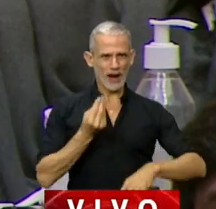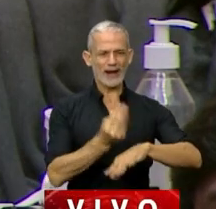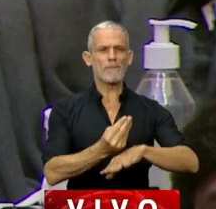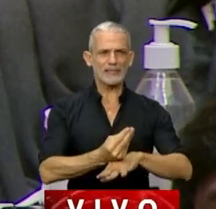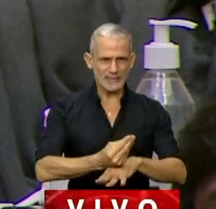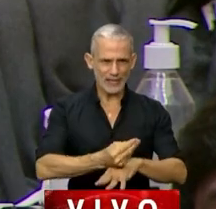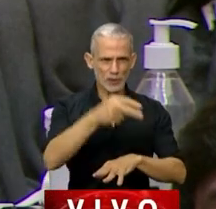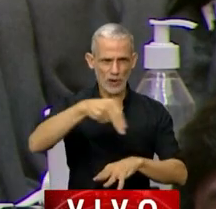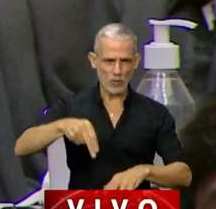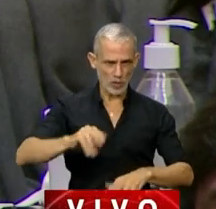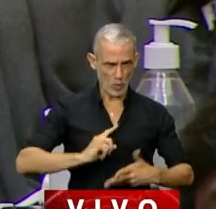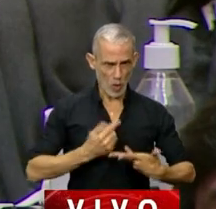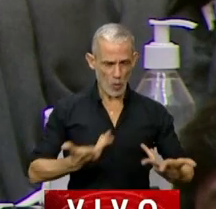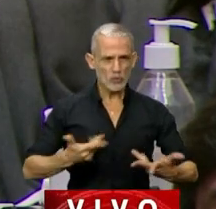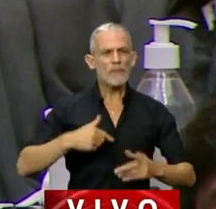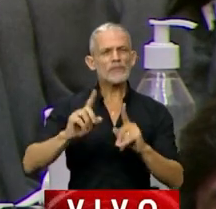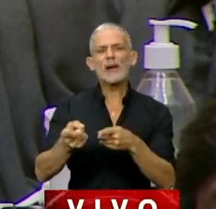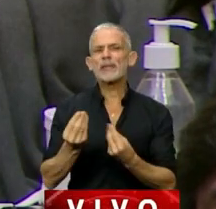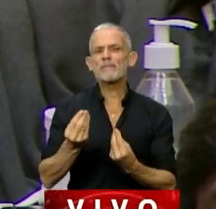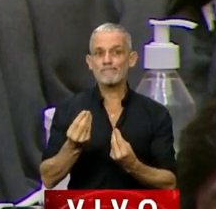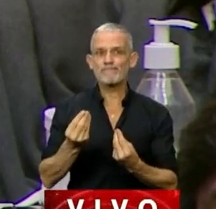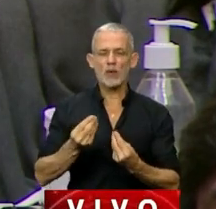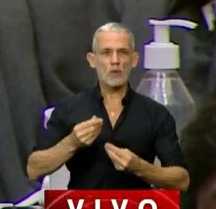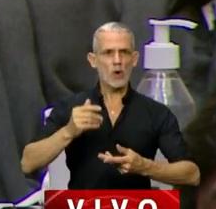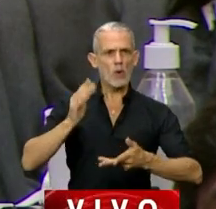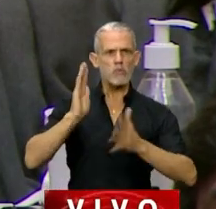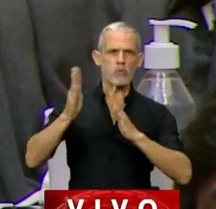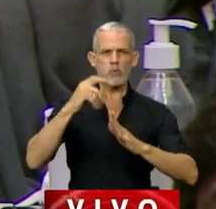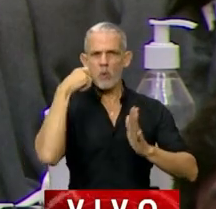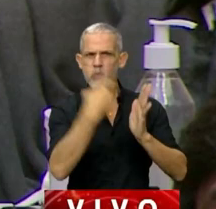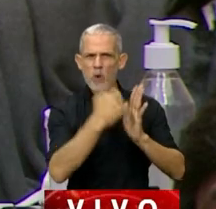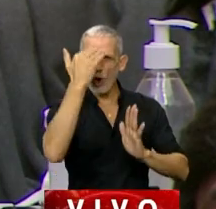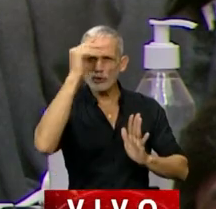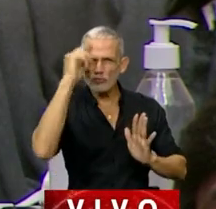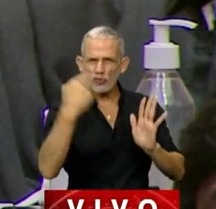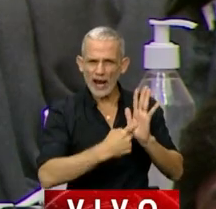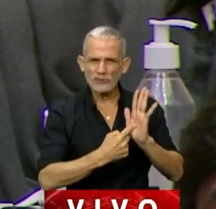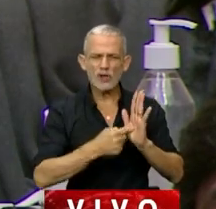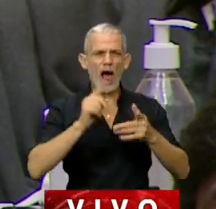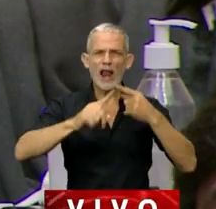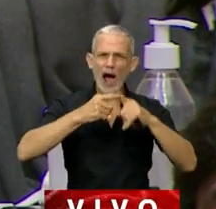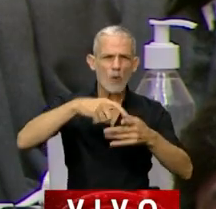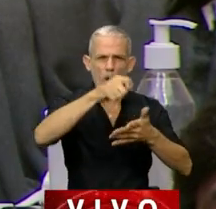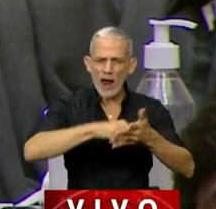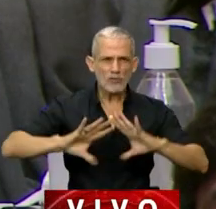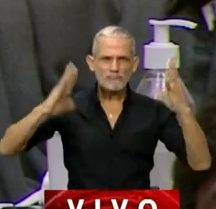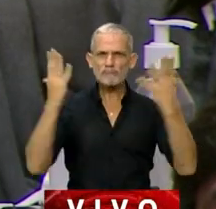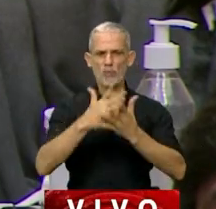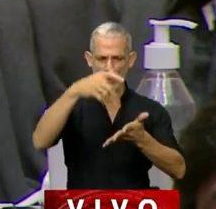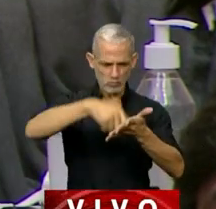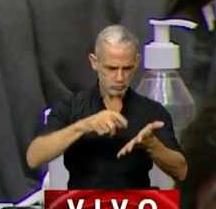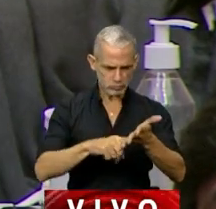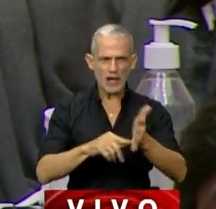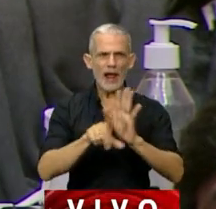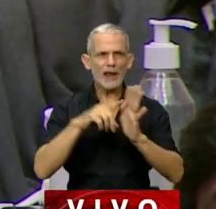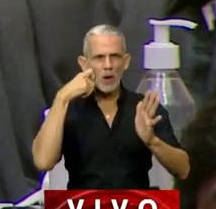de representar, sino porque además violenta la Constitución Nacional, los tratados internacionales,